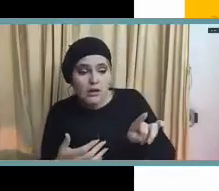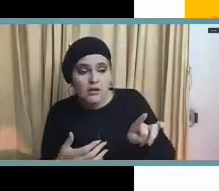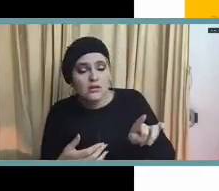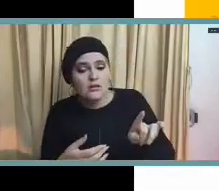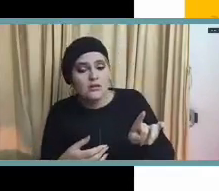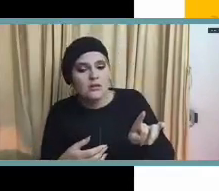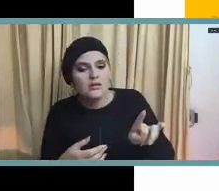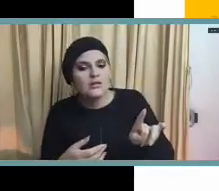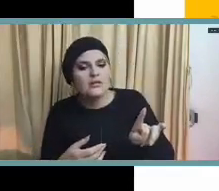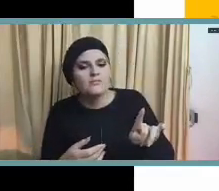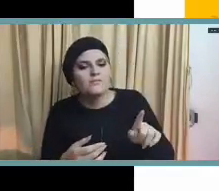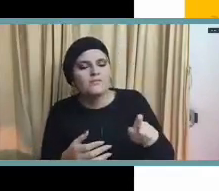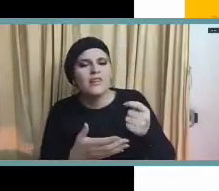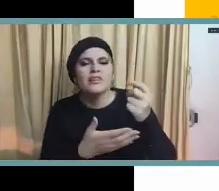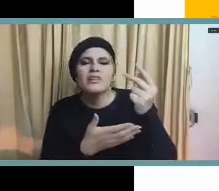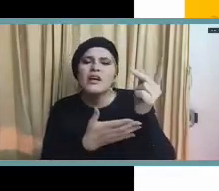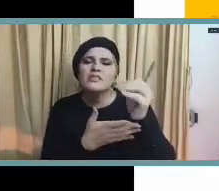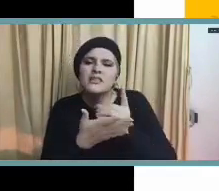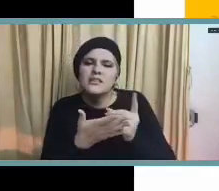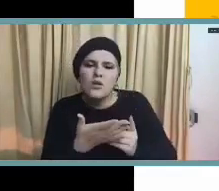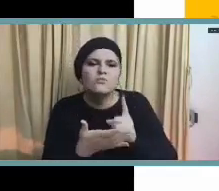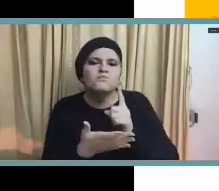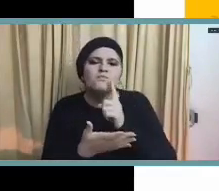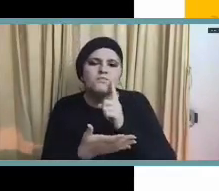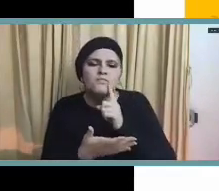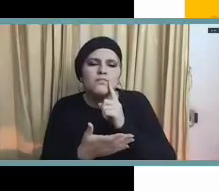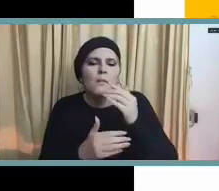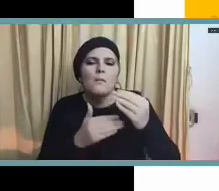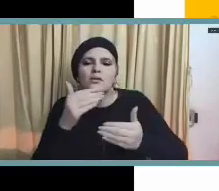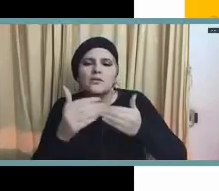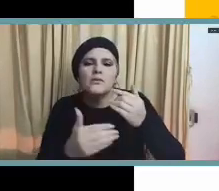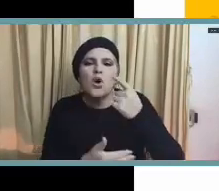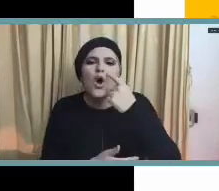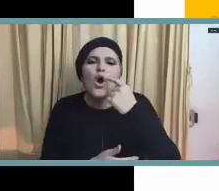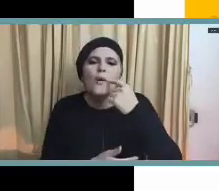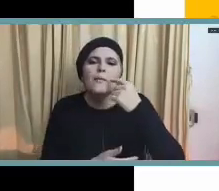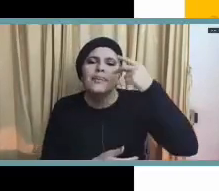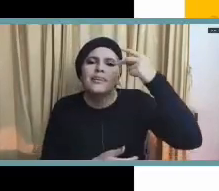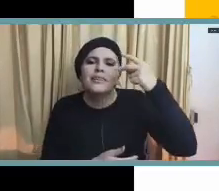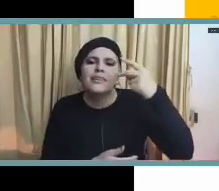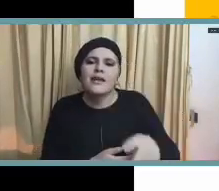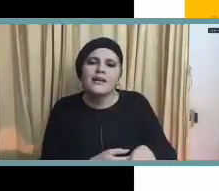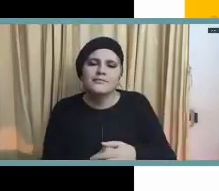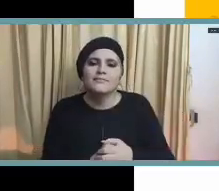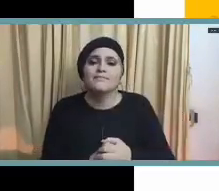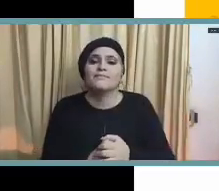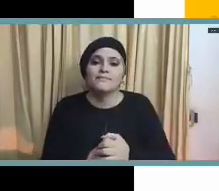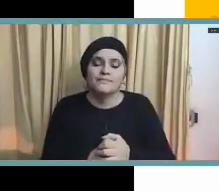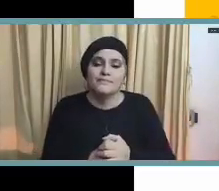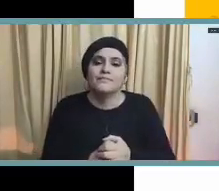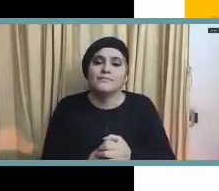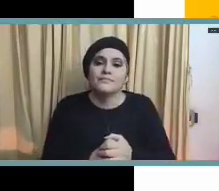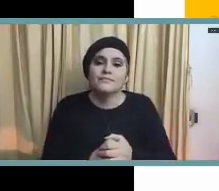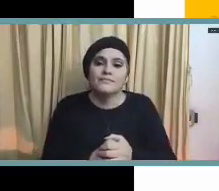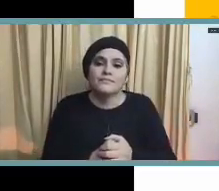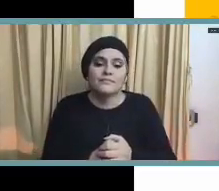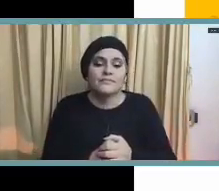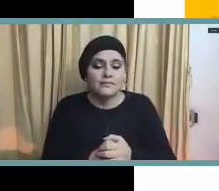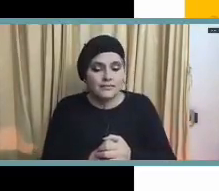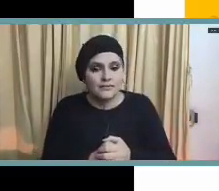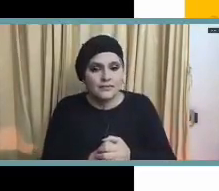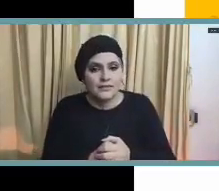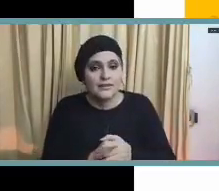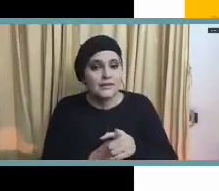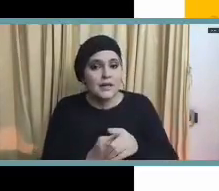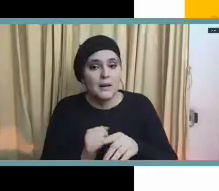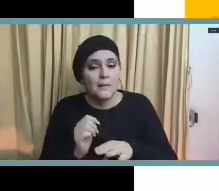un procesamiento masculino, de pensamiento masculino. De tal manera que existe un subdiagnóstico definitivamente en mujeres y porque